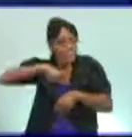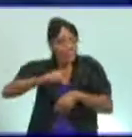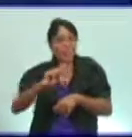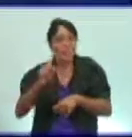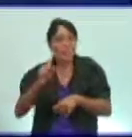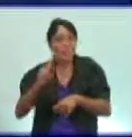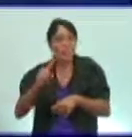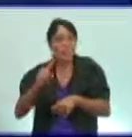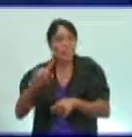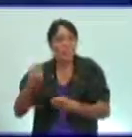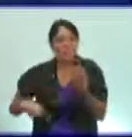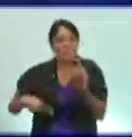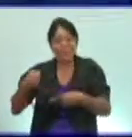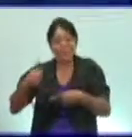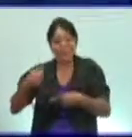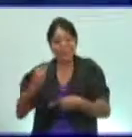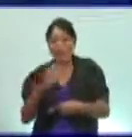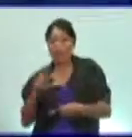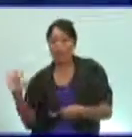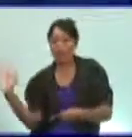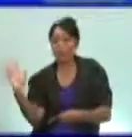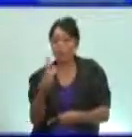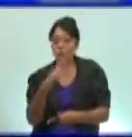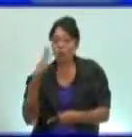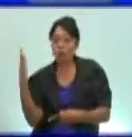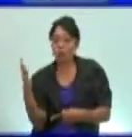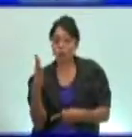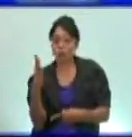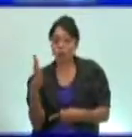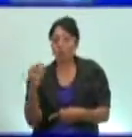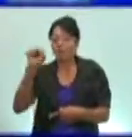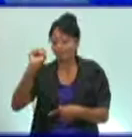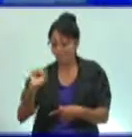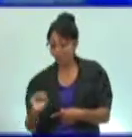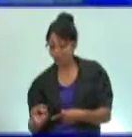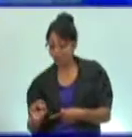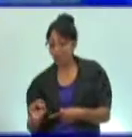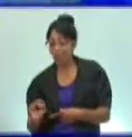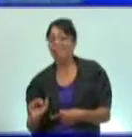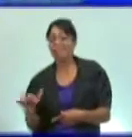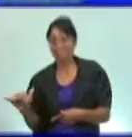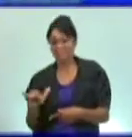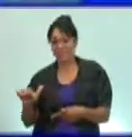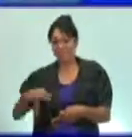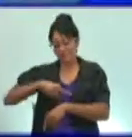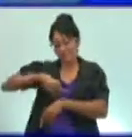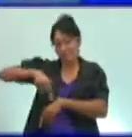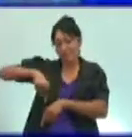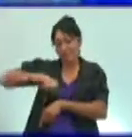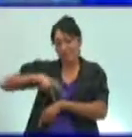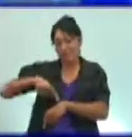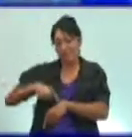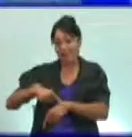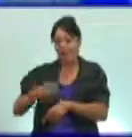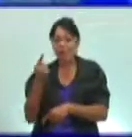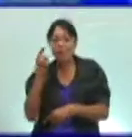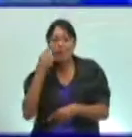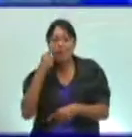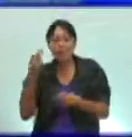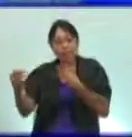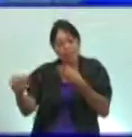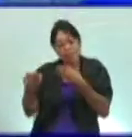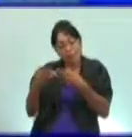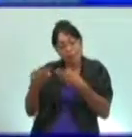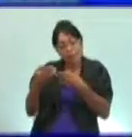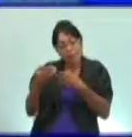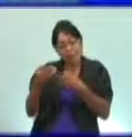en el sur es a favor de las manecillas del reloj. Vamos a verlo más de cerca en pantalla. Vamos a ponerlo en pantalla para que ustedes